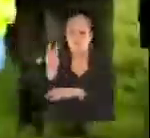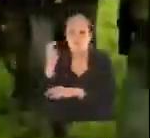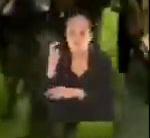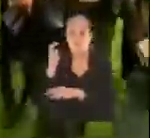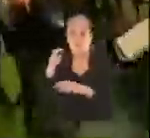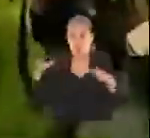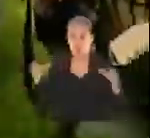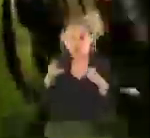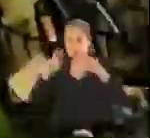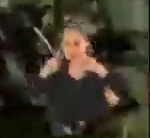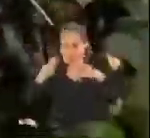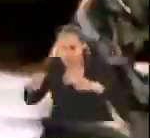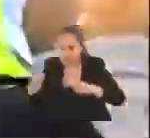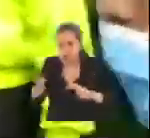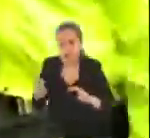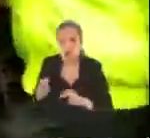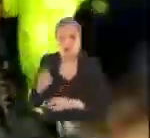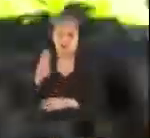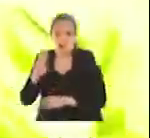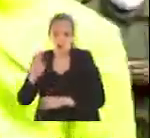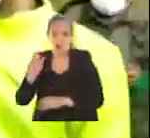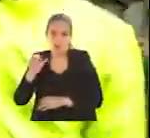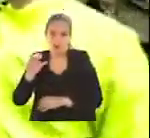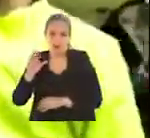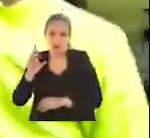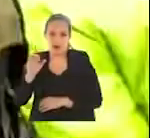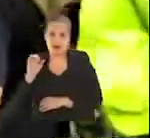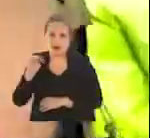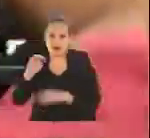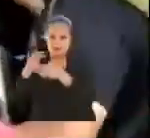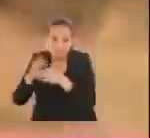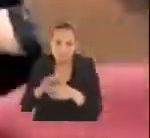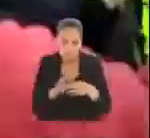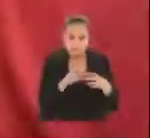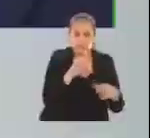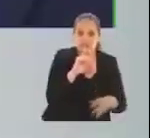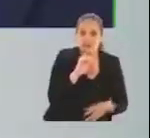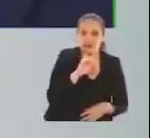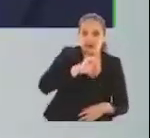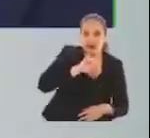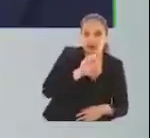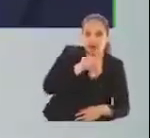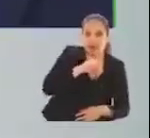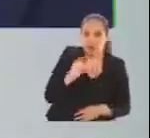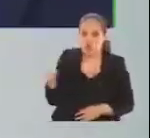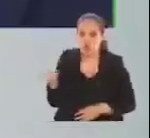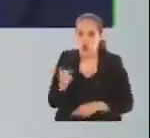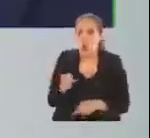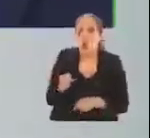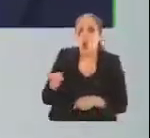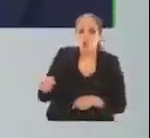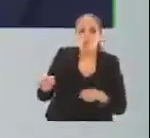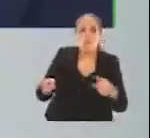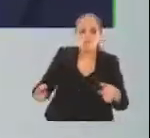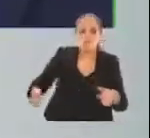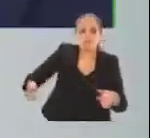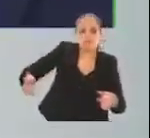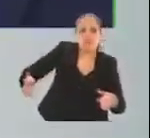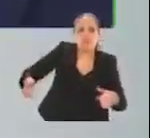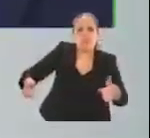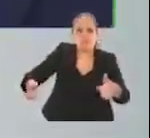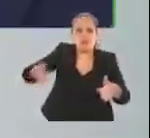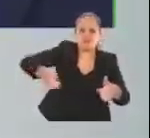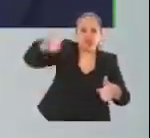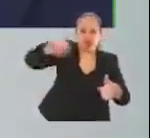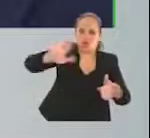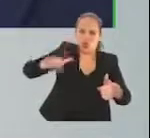también de la dijín en el marco de la publicidad judicial existen haya cabecillas que siguen siguen también